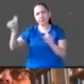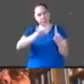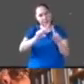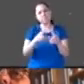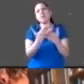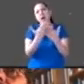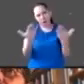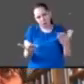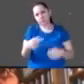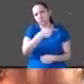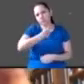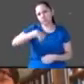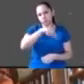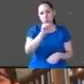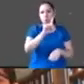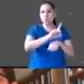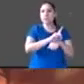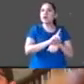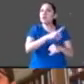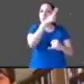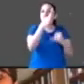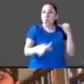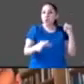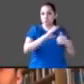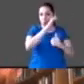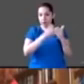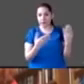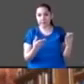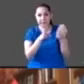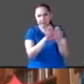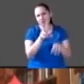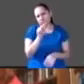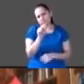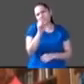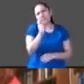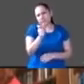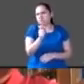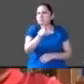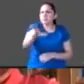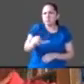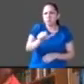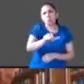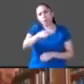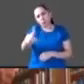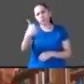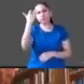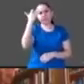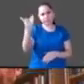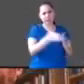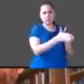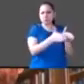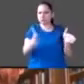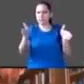de etapa porque vamos a seguir teniendo otros espacios a los que les convocaremos, pero ahora hacemos un